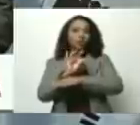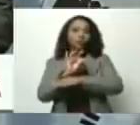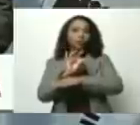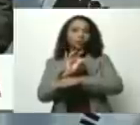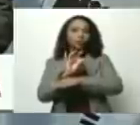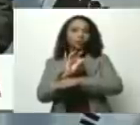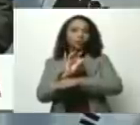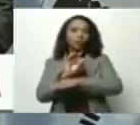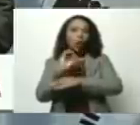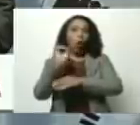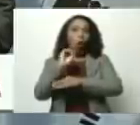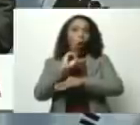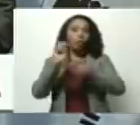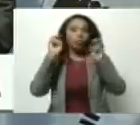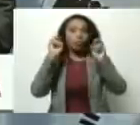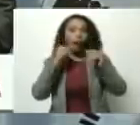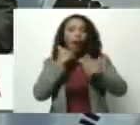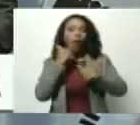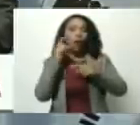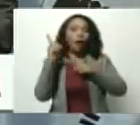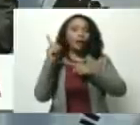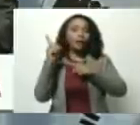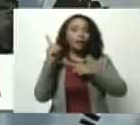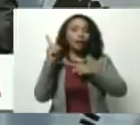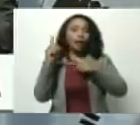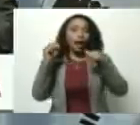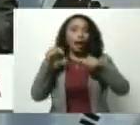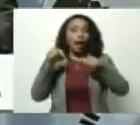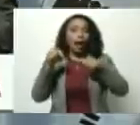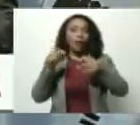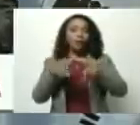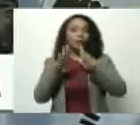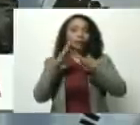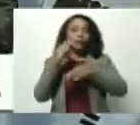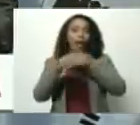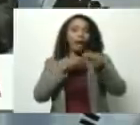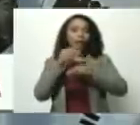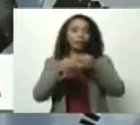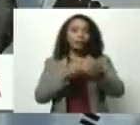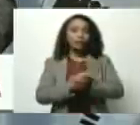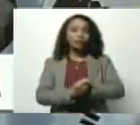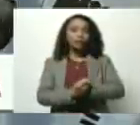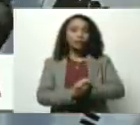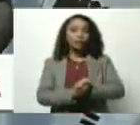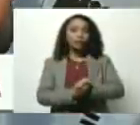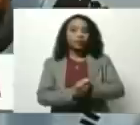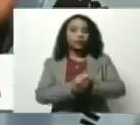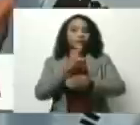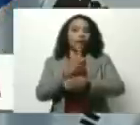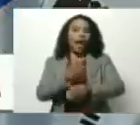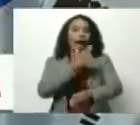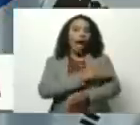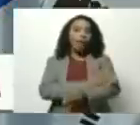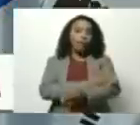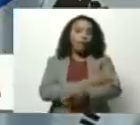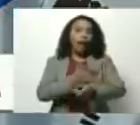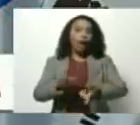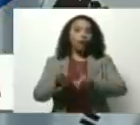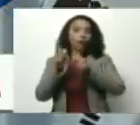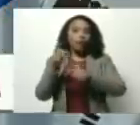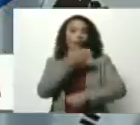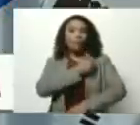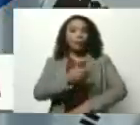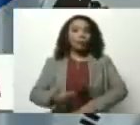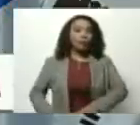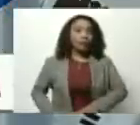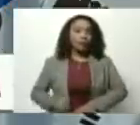instituto o con asuntos que en esta institución se ventilen, sin previa autorización del